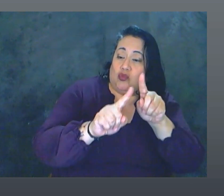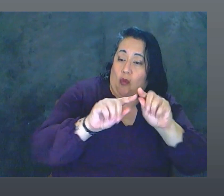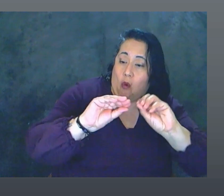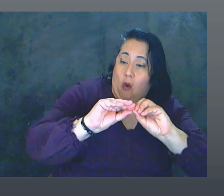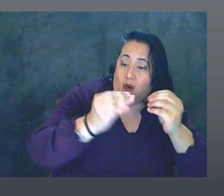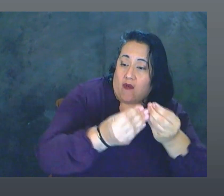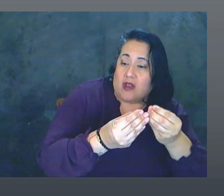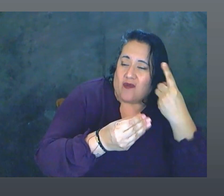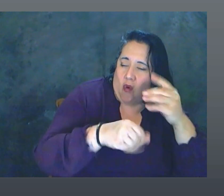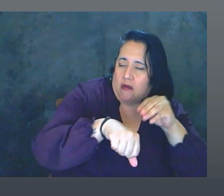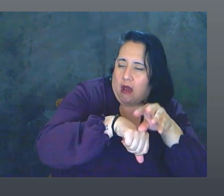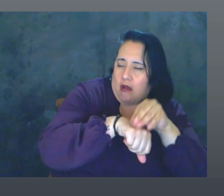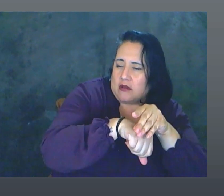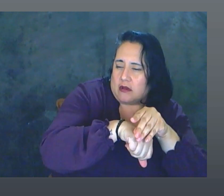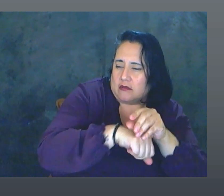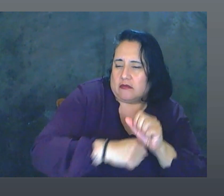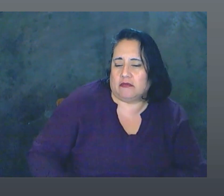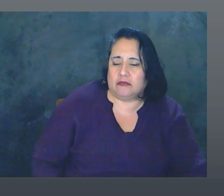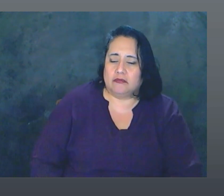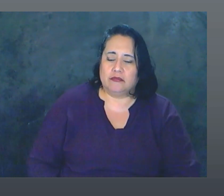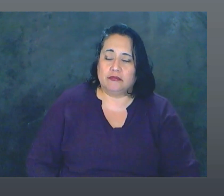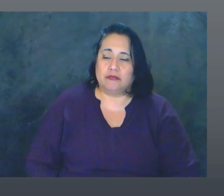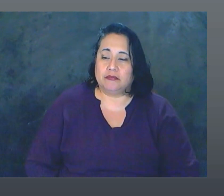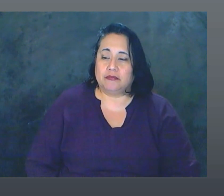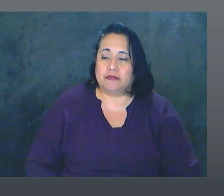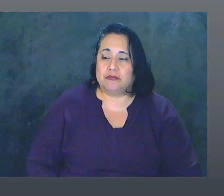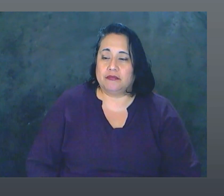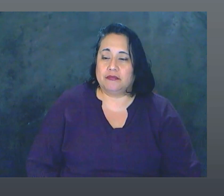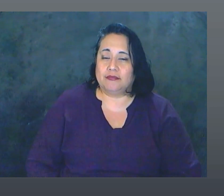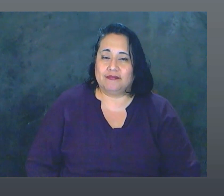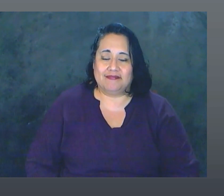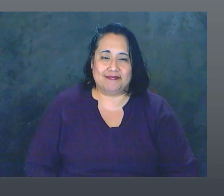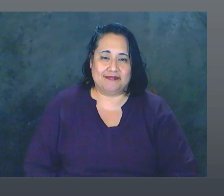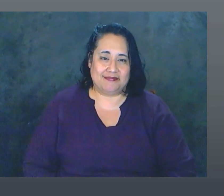a la oficina de consejería.